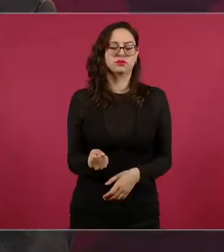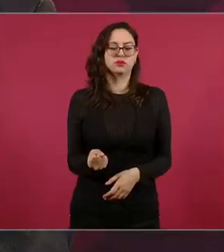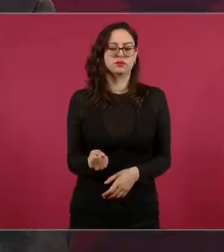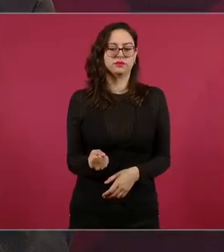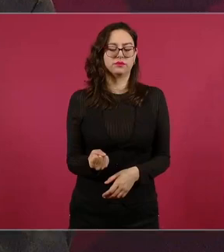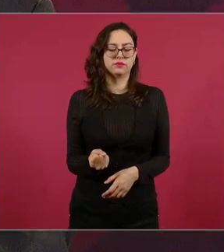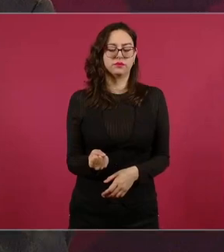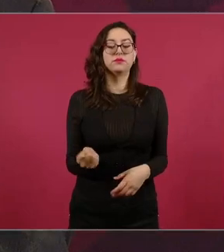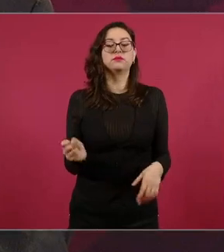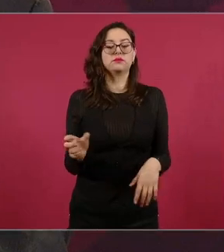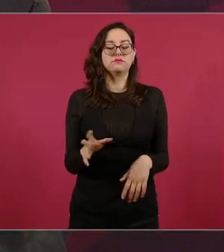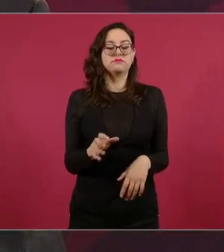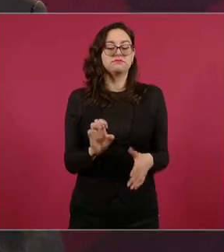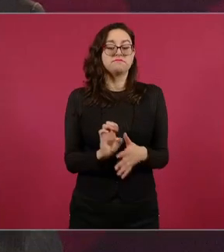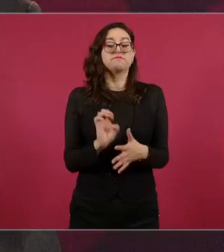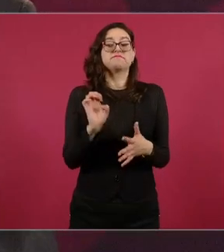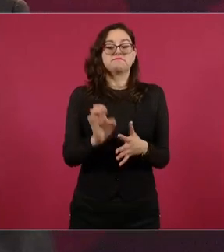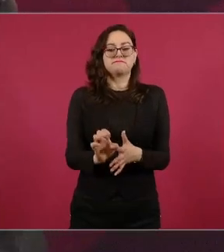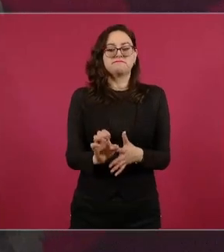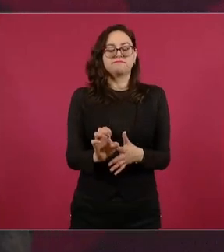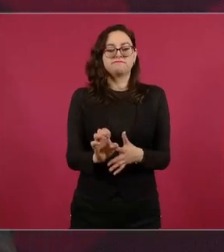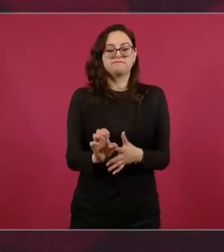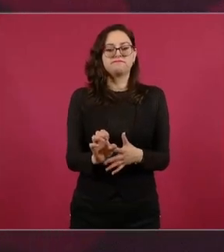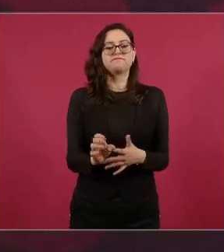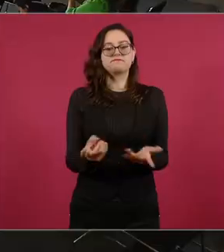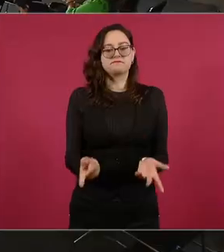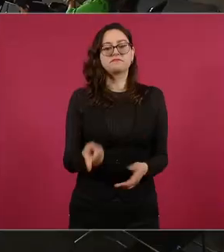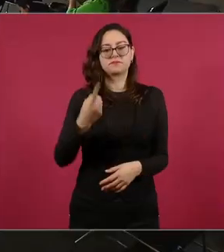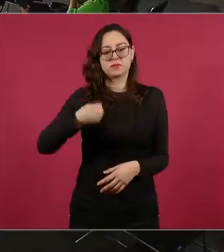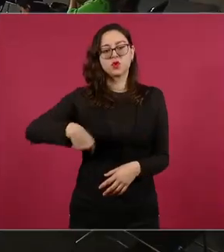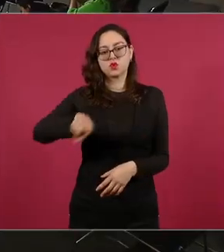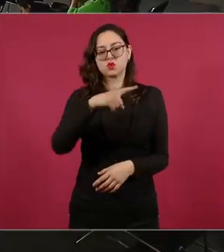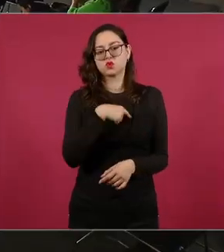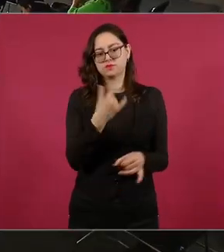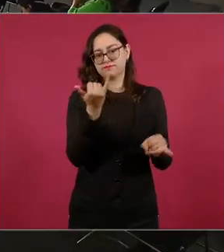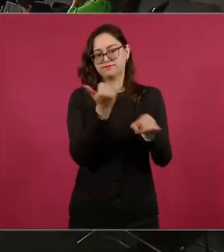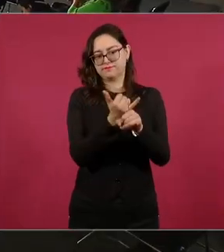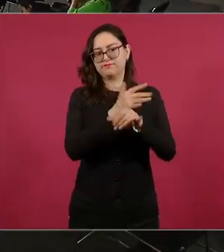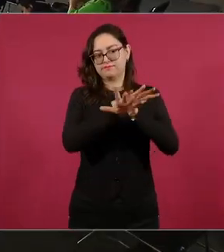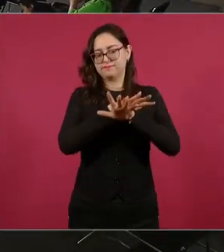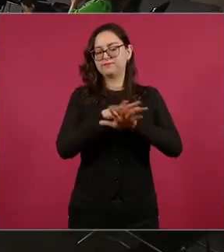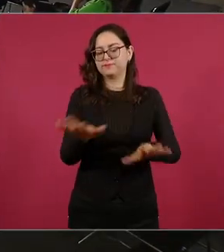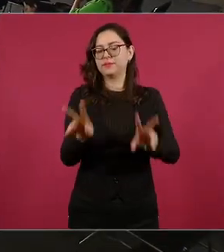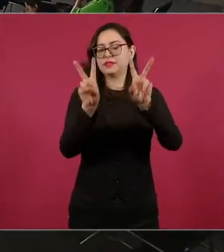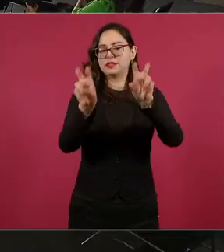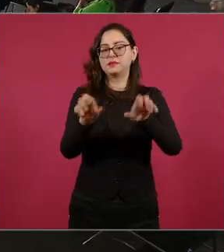Entonces, hoy vamos a informar de cómo vamos en materia de salud